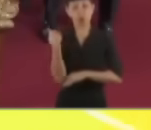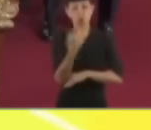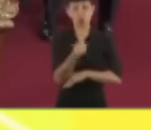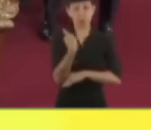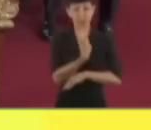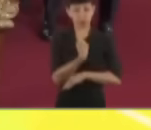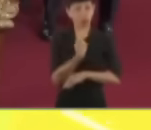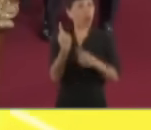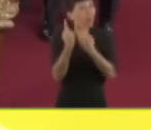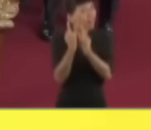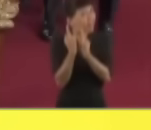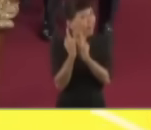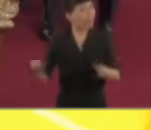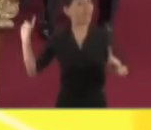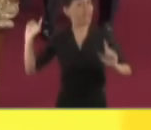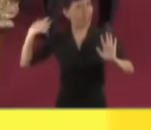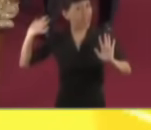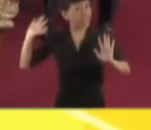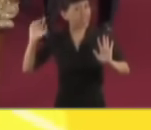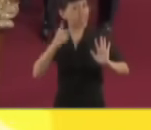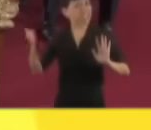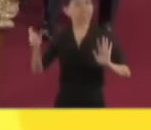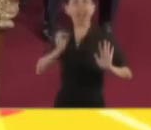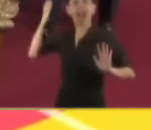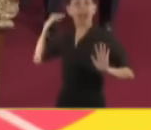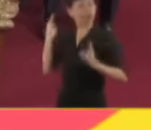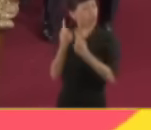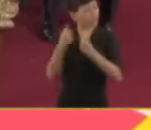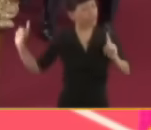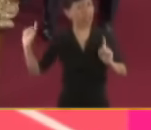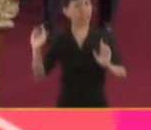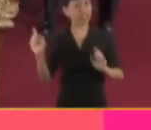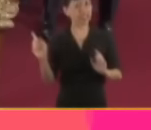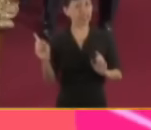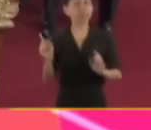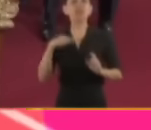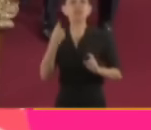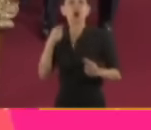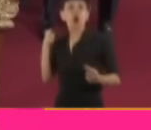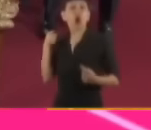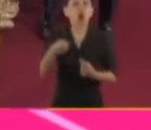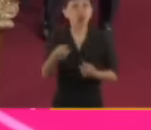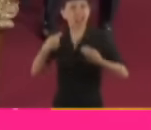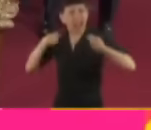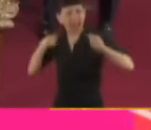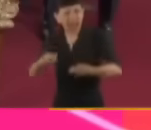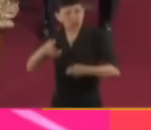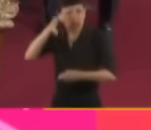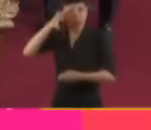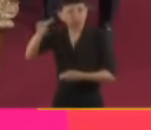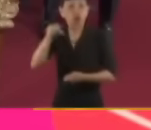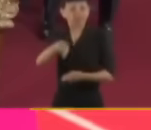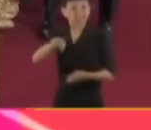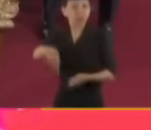el que más sacó fue Néstor Kirchner. Miren, le doy los datos. ¿Sí? DNU peronistas, 763.